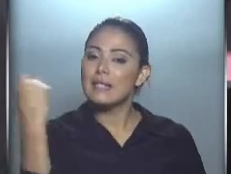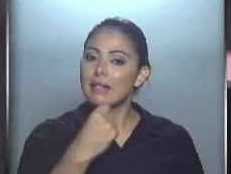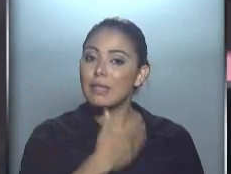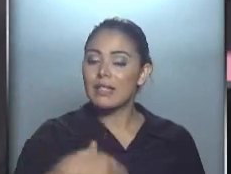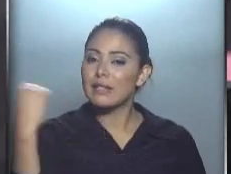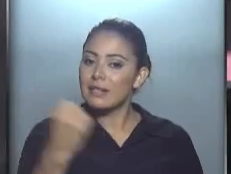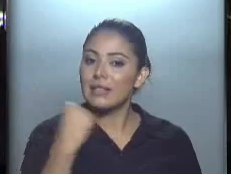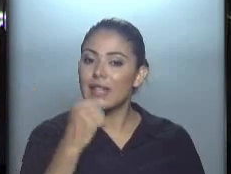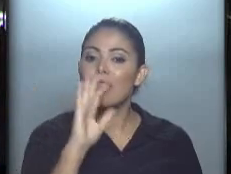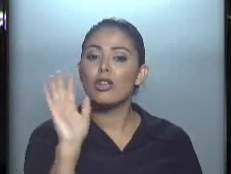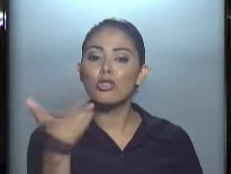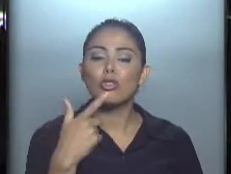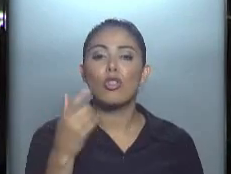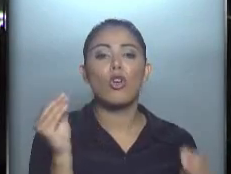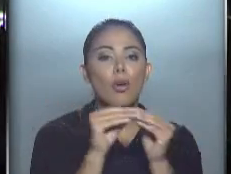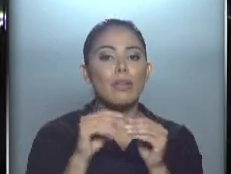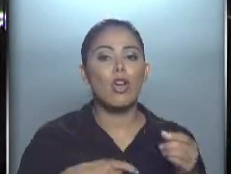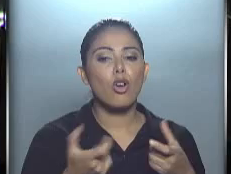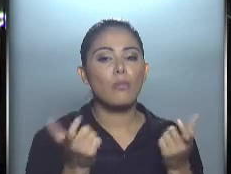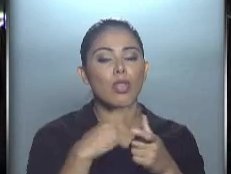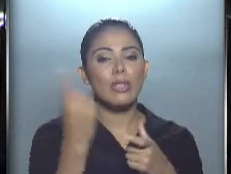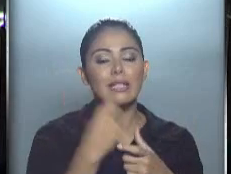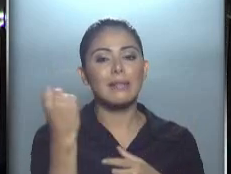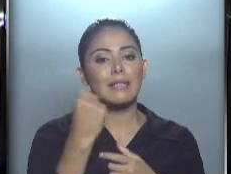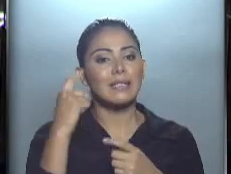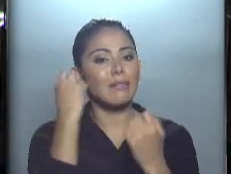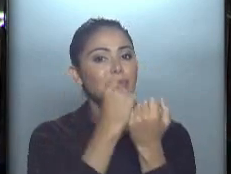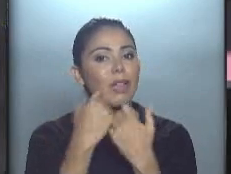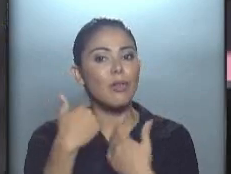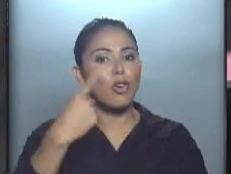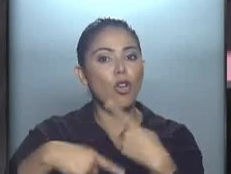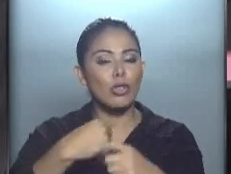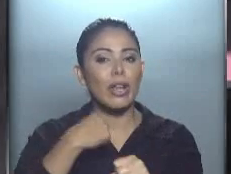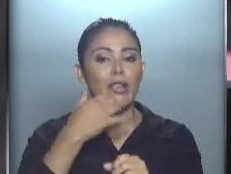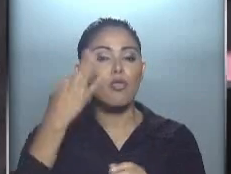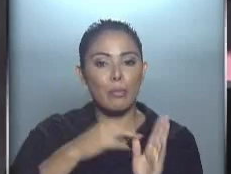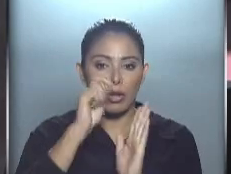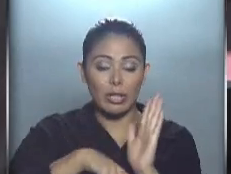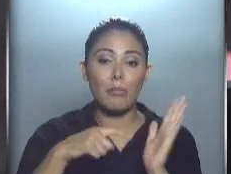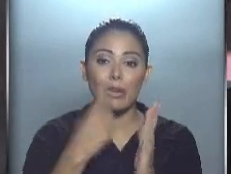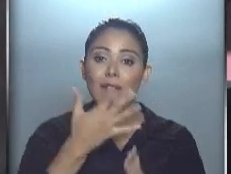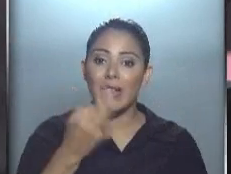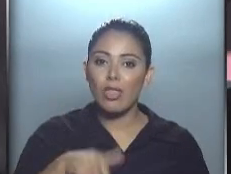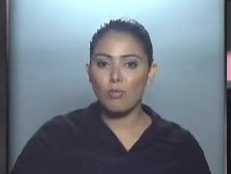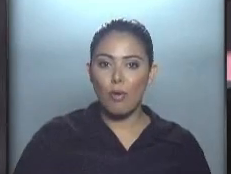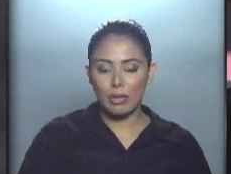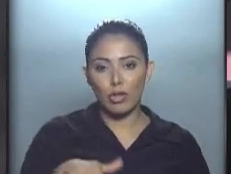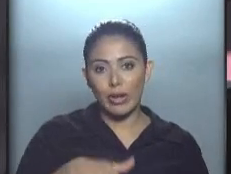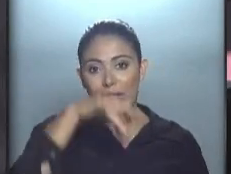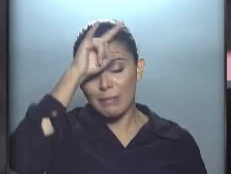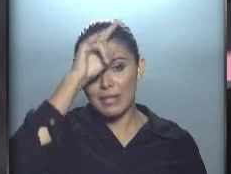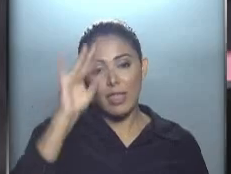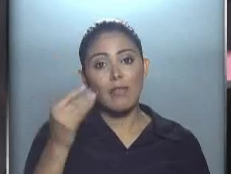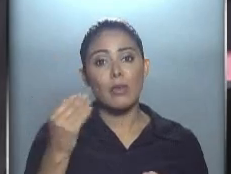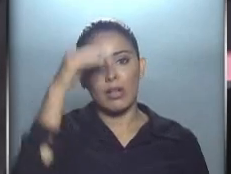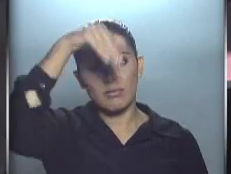con el consenso de todos sus pares de comisión directiva para tratar de terminar el mandato, a pesar de que el momento es difícil. Independiente está en descenso,